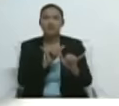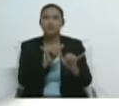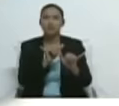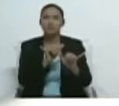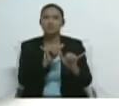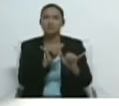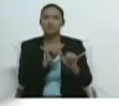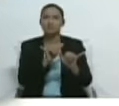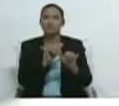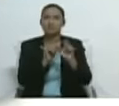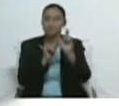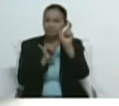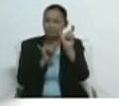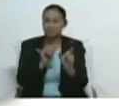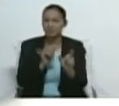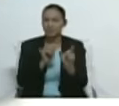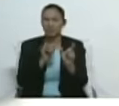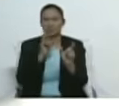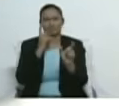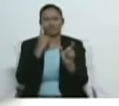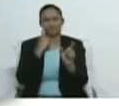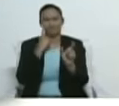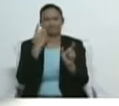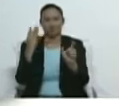de esta manera como la estamos